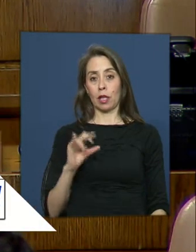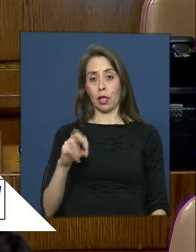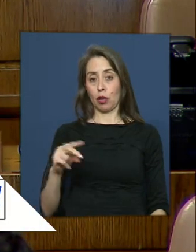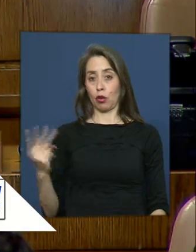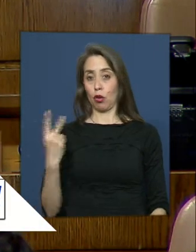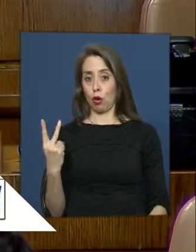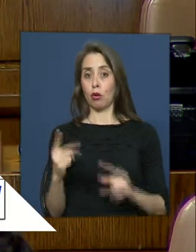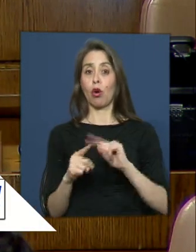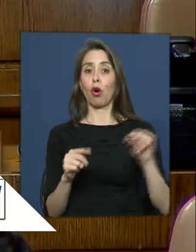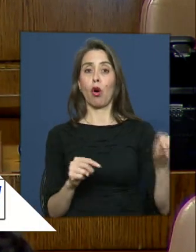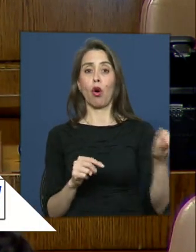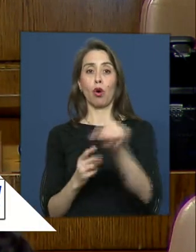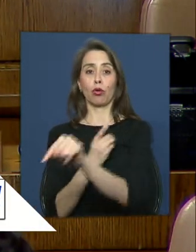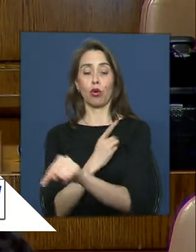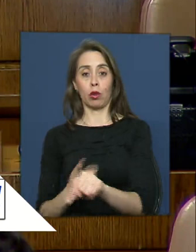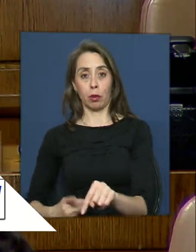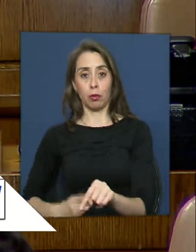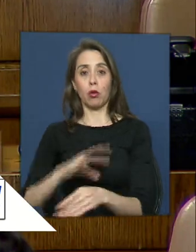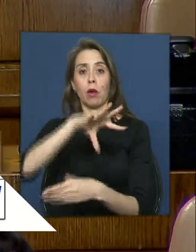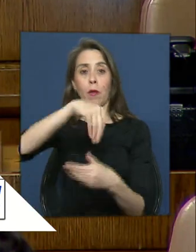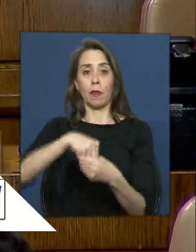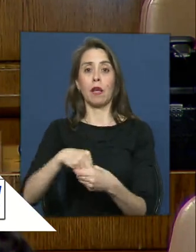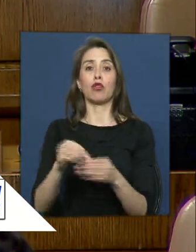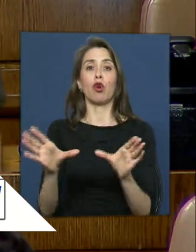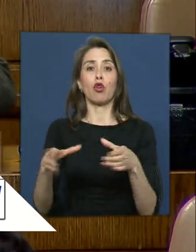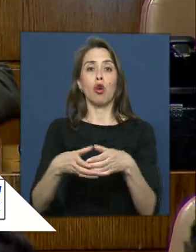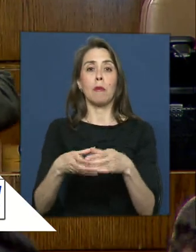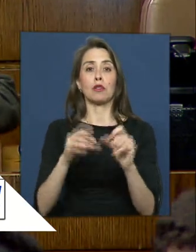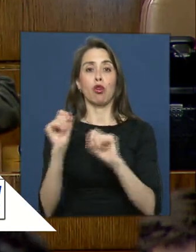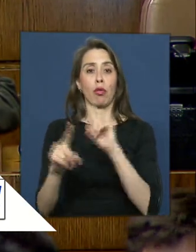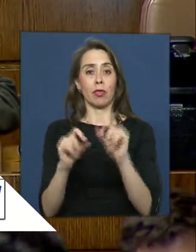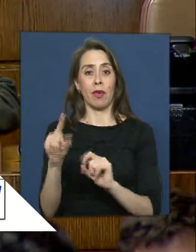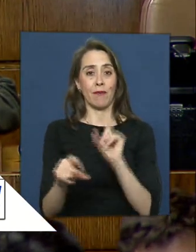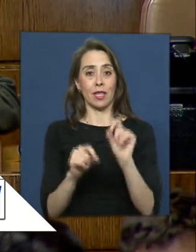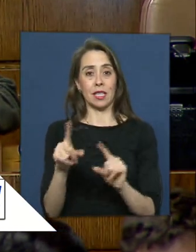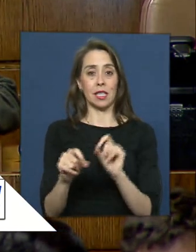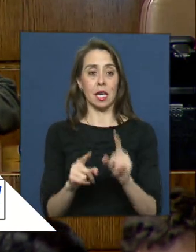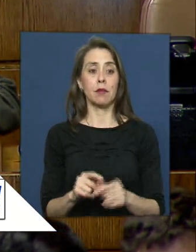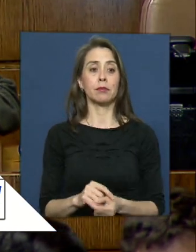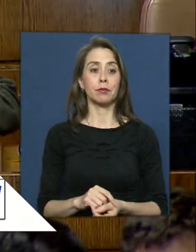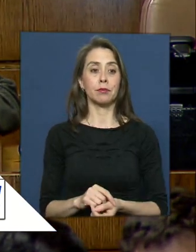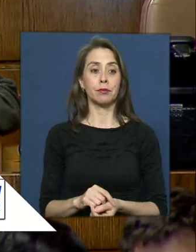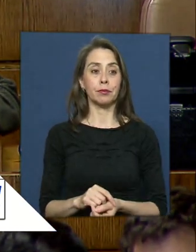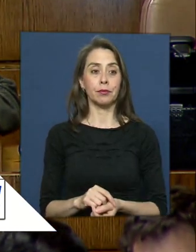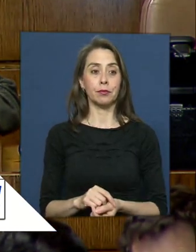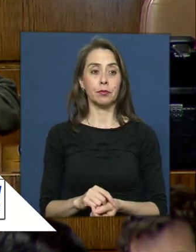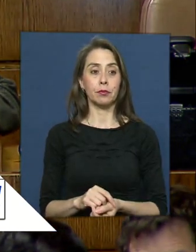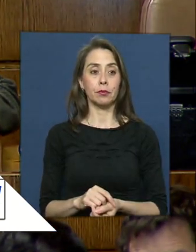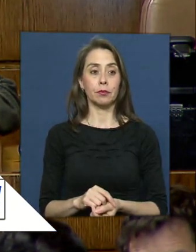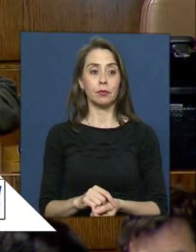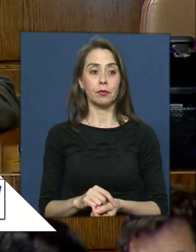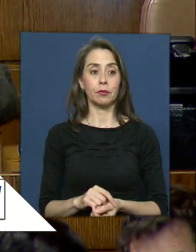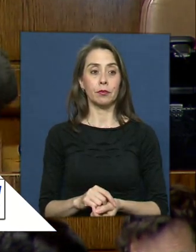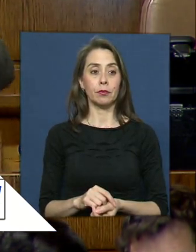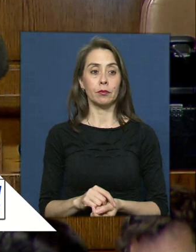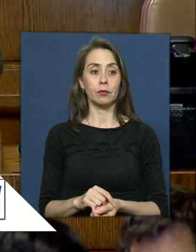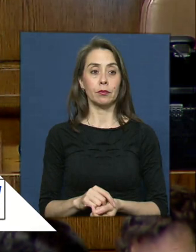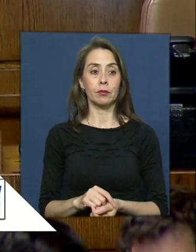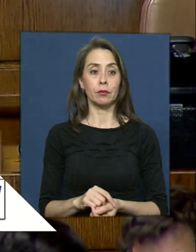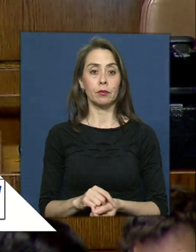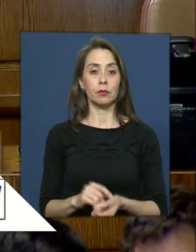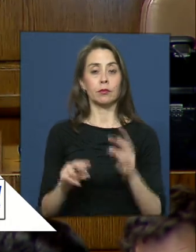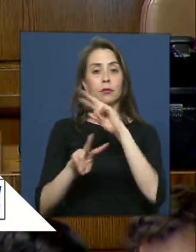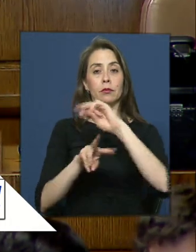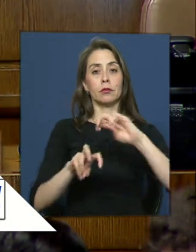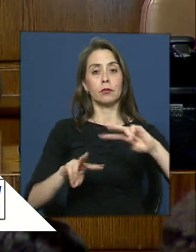otros colegas en la Comisión de Defensa, con ocasión, presidente, del